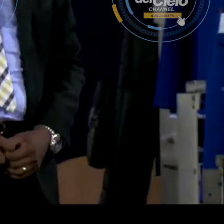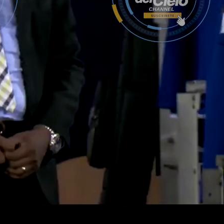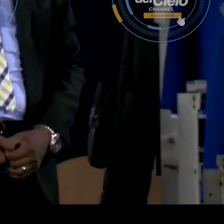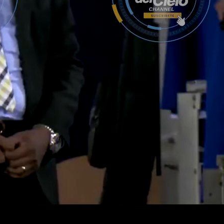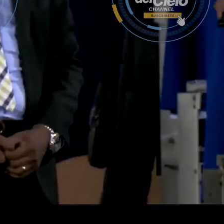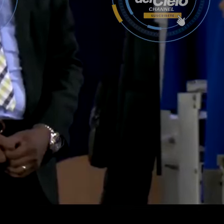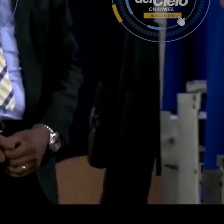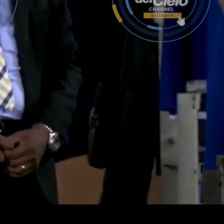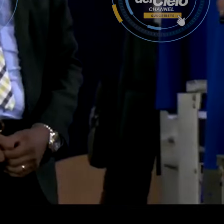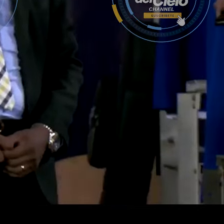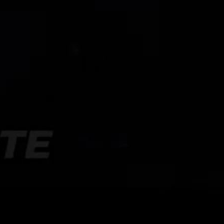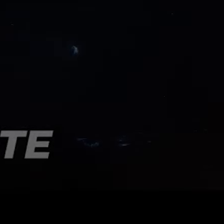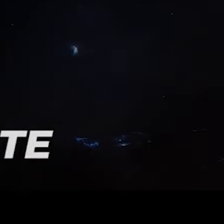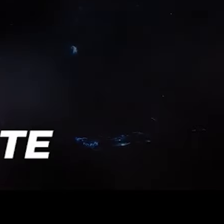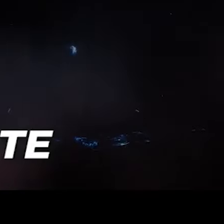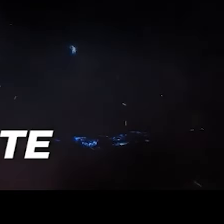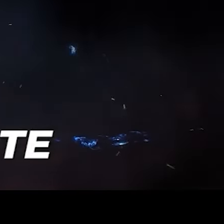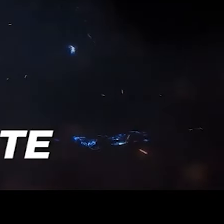libre a los amigos.